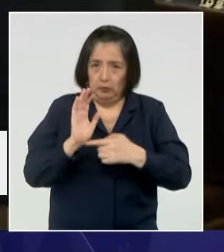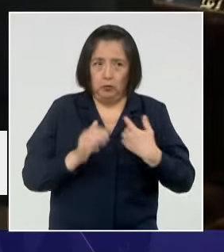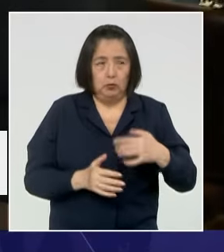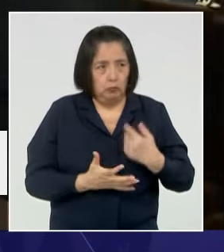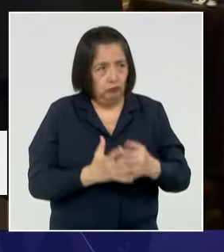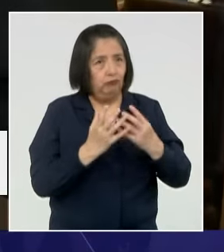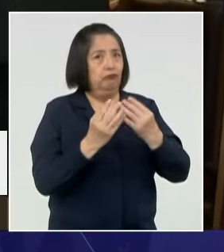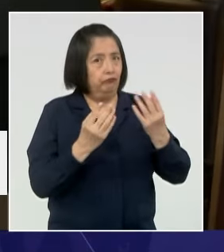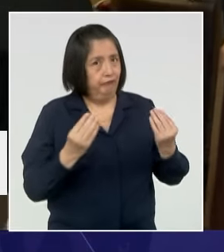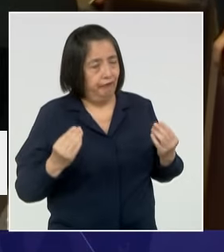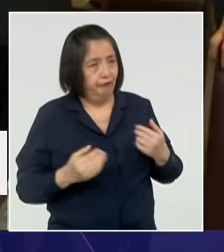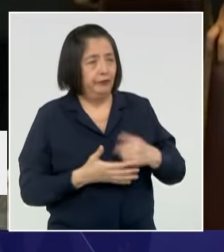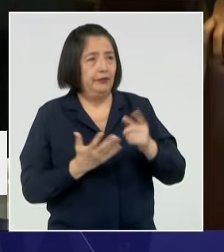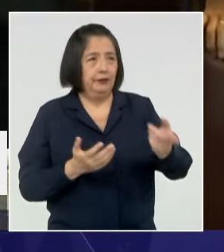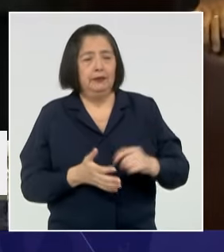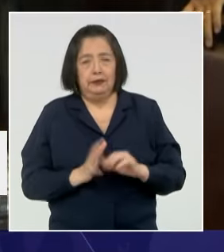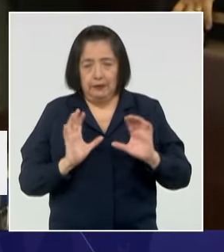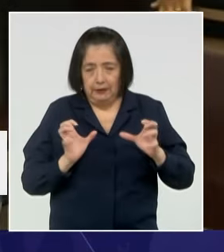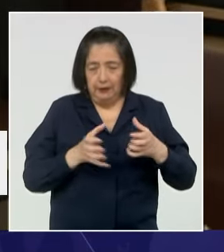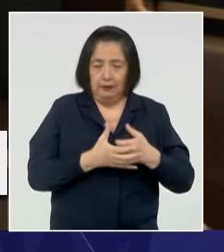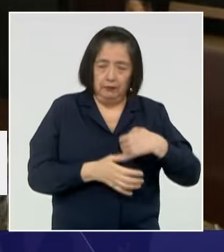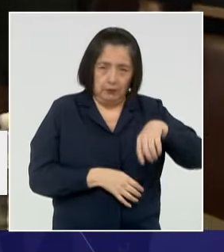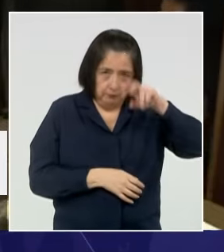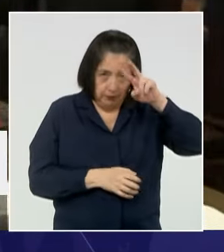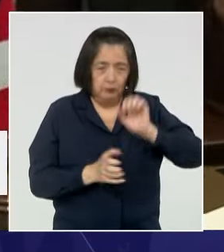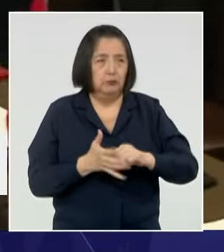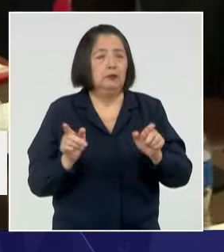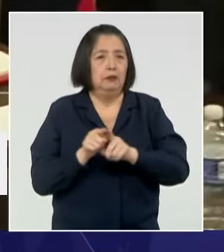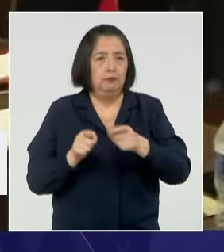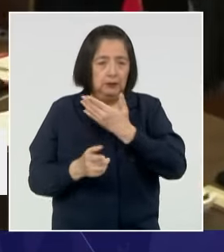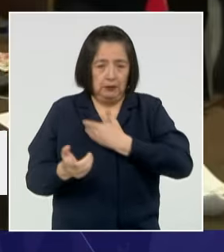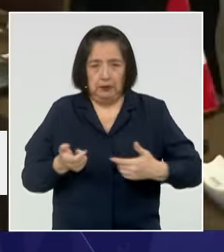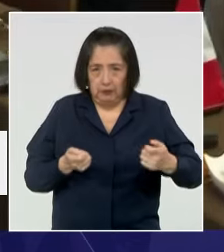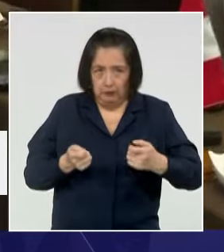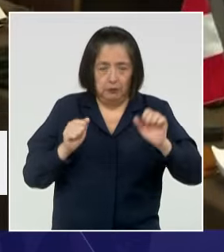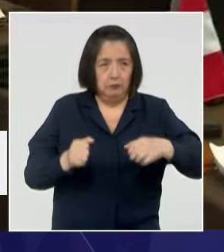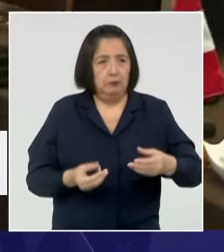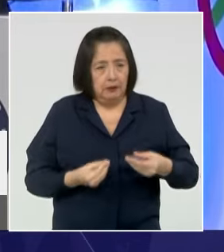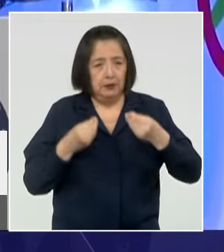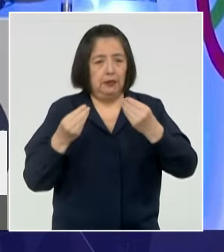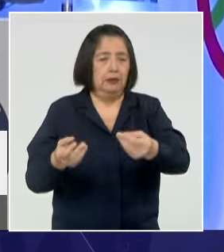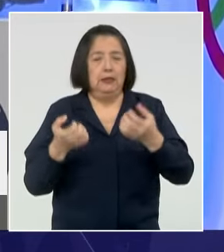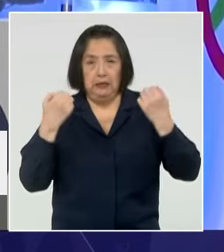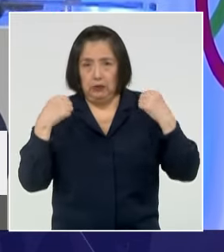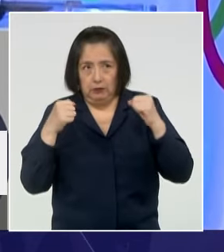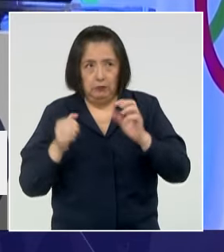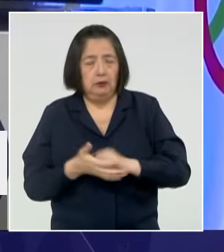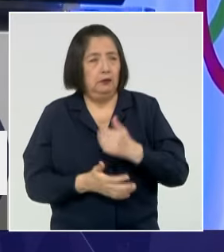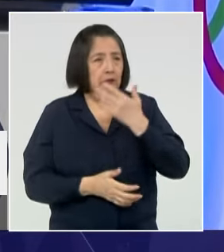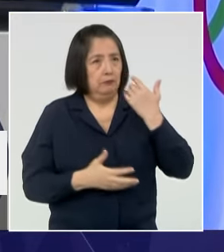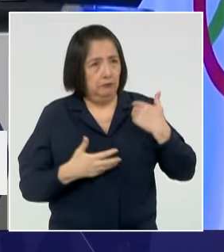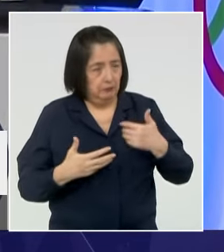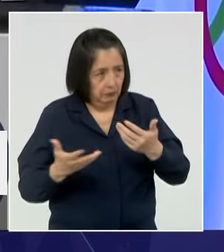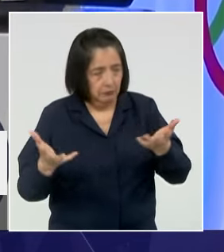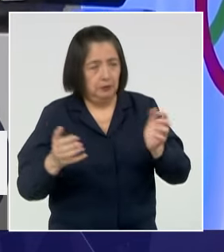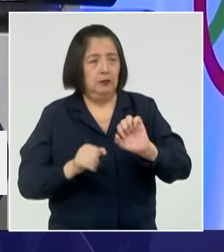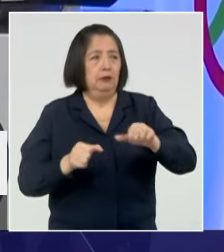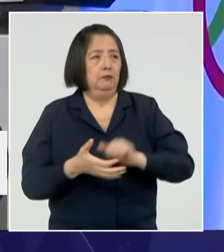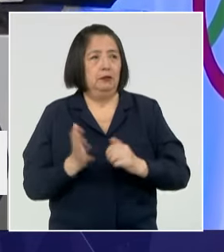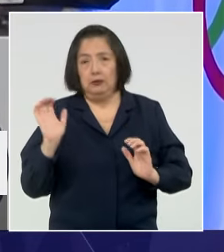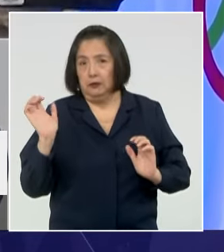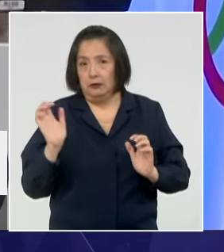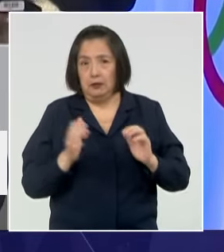ambicioso de parte de la delegación peruana, también de parte del gobierno, para darle a nuestros deportistas las mejores condiciones, porque tenemos que